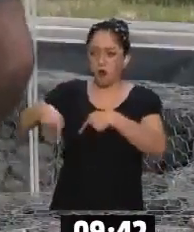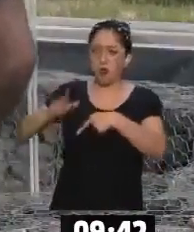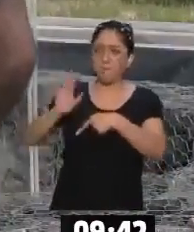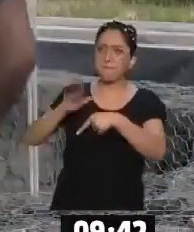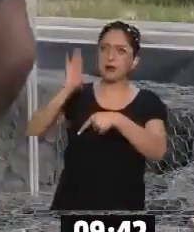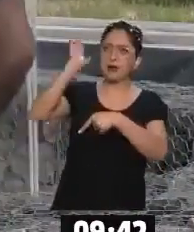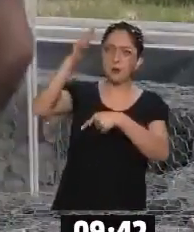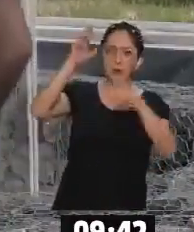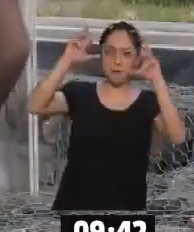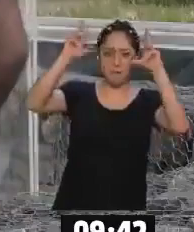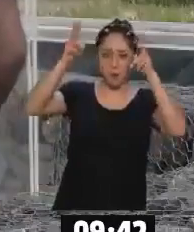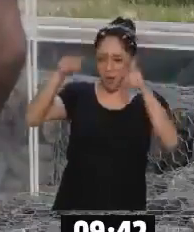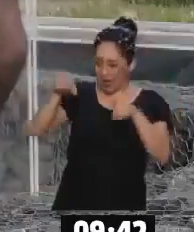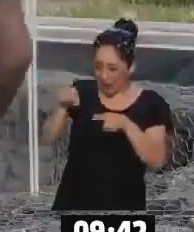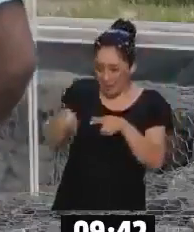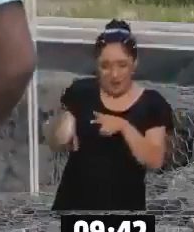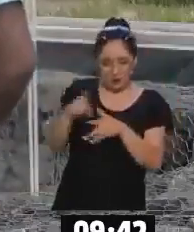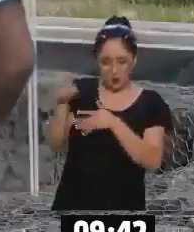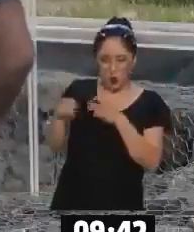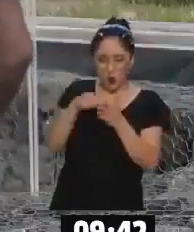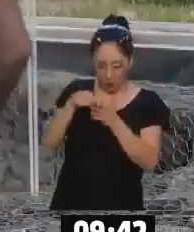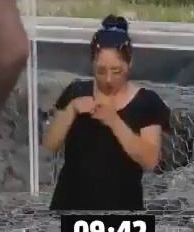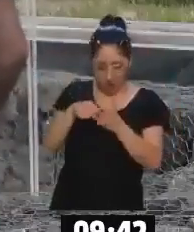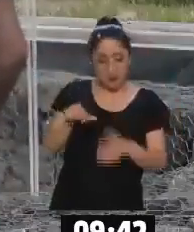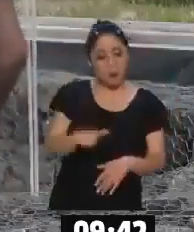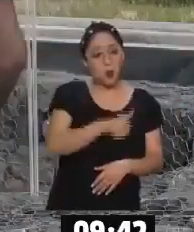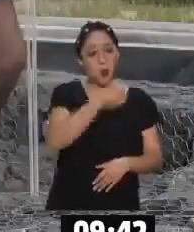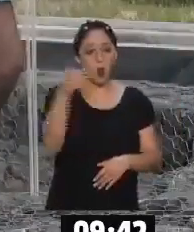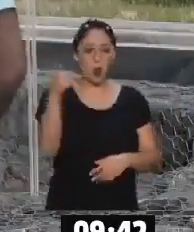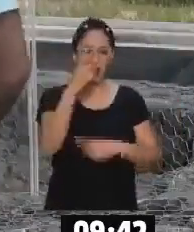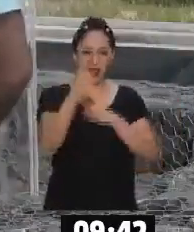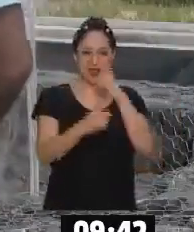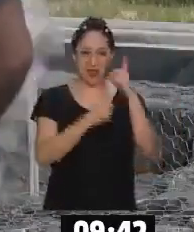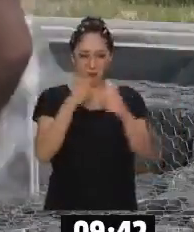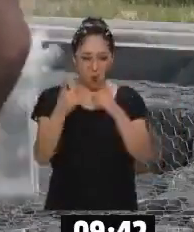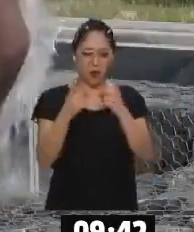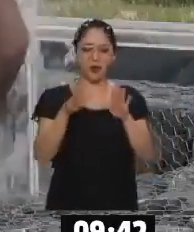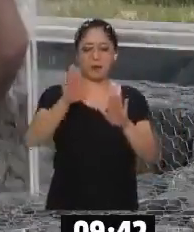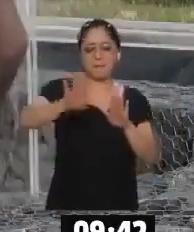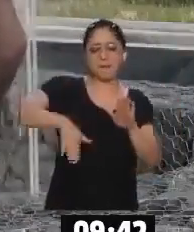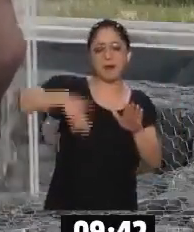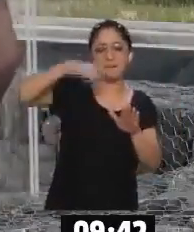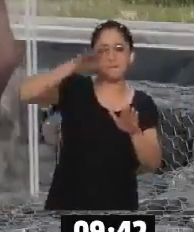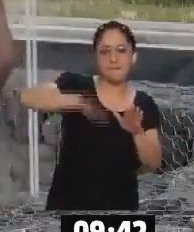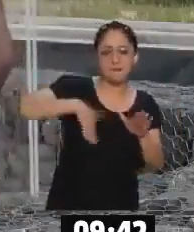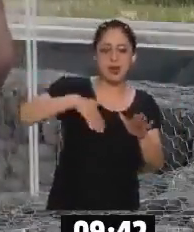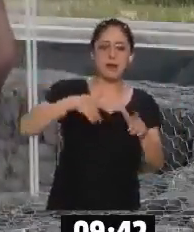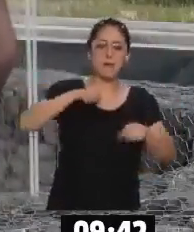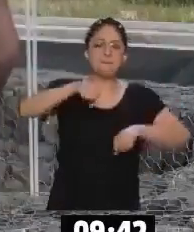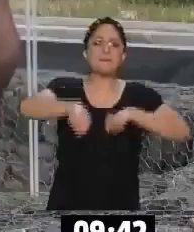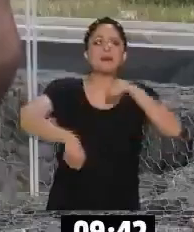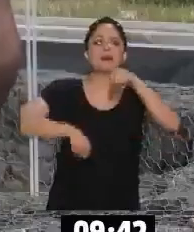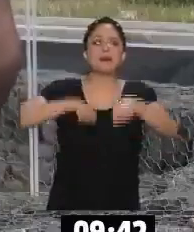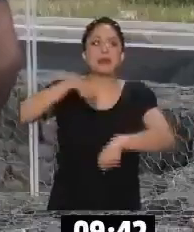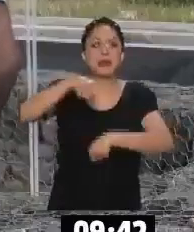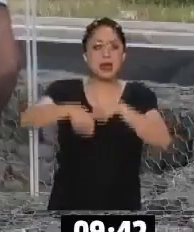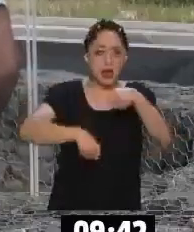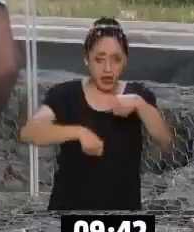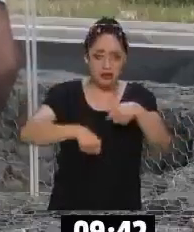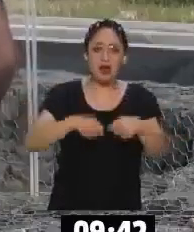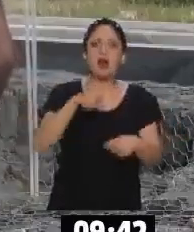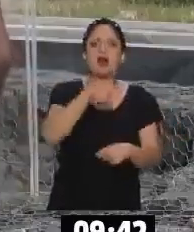básicas. Y bueno, ya los deportes extremos como el skate, ¿no?, la patineta, la bicicleta. Se